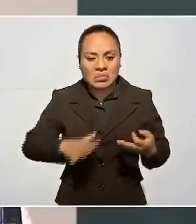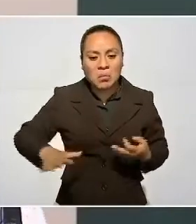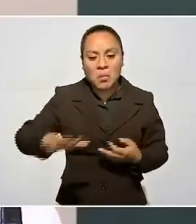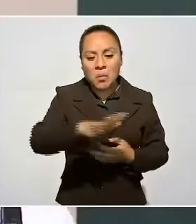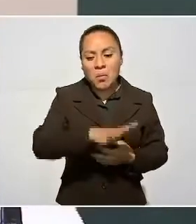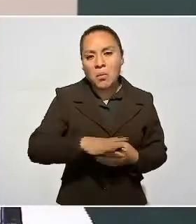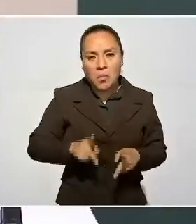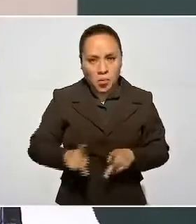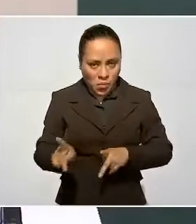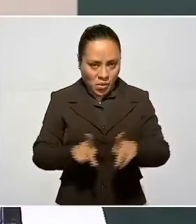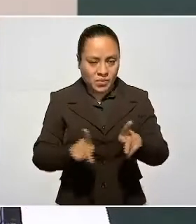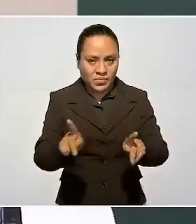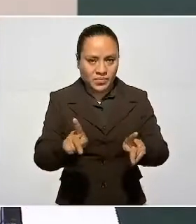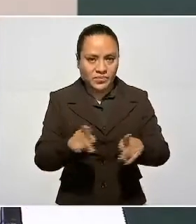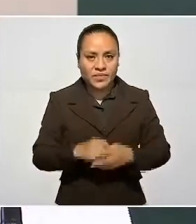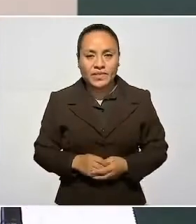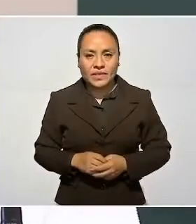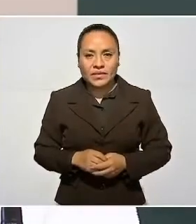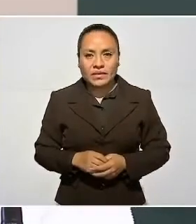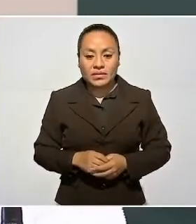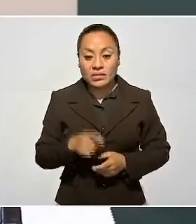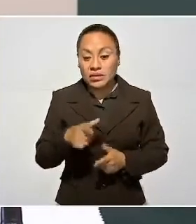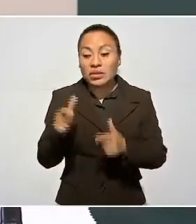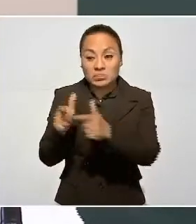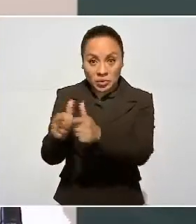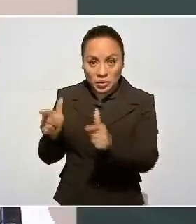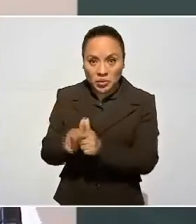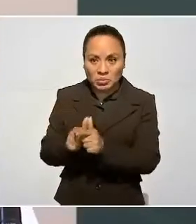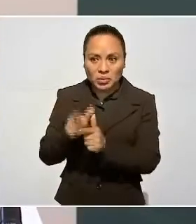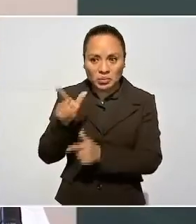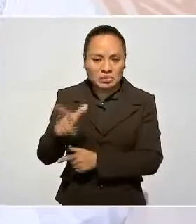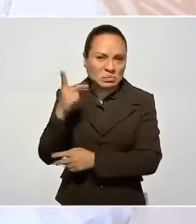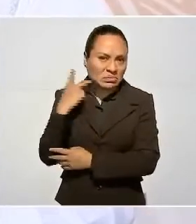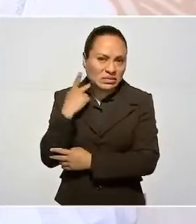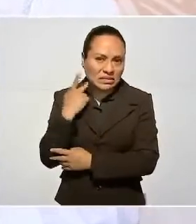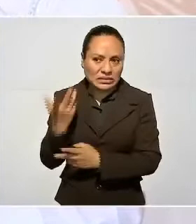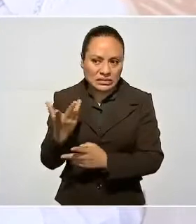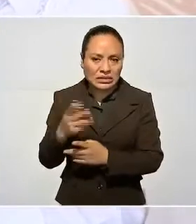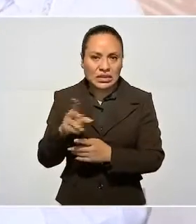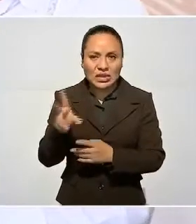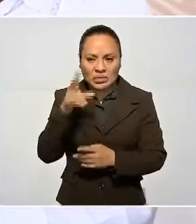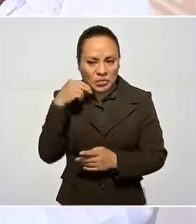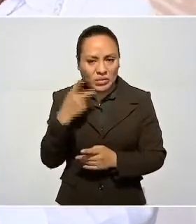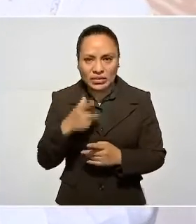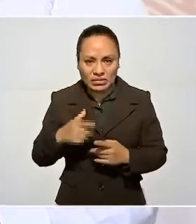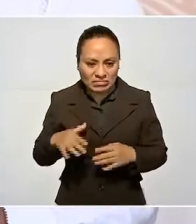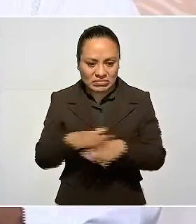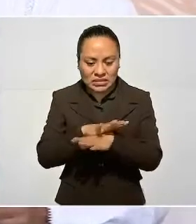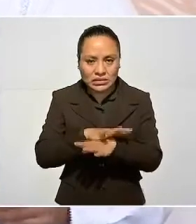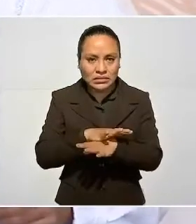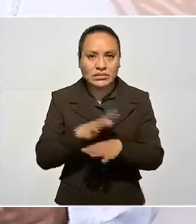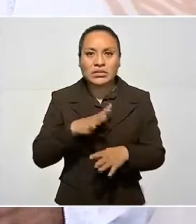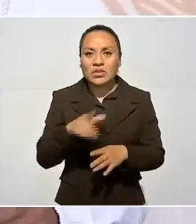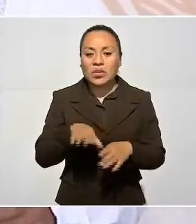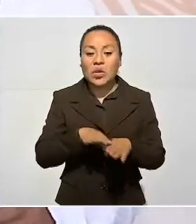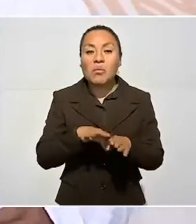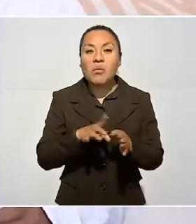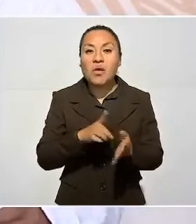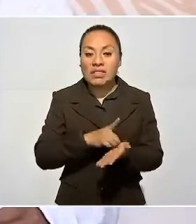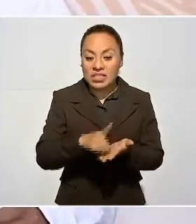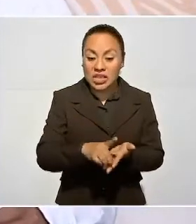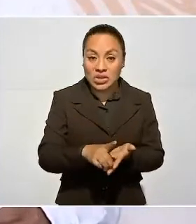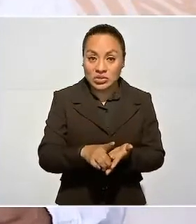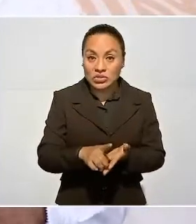Por eso, ante la tentativa de estos grupos de querer desafiar la justicia y el ejercicio de nuestros